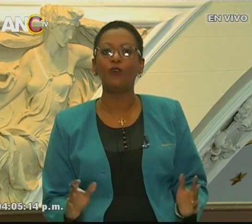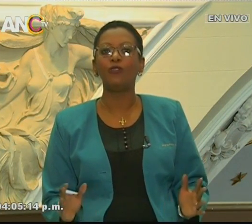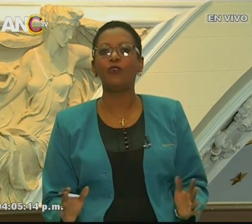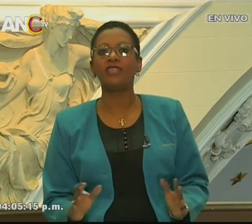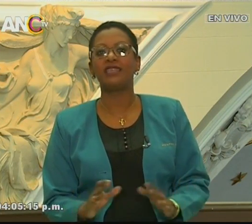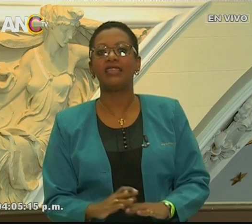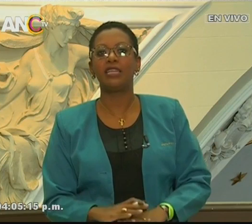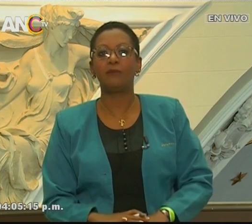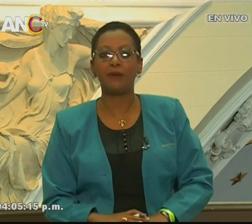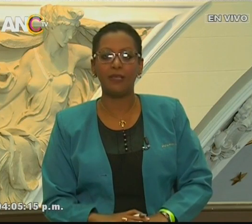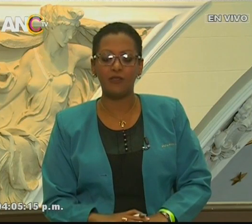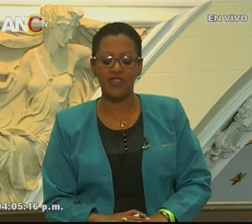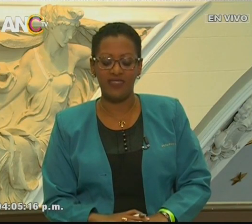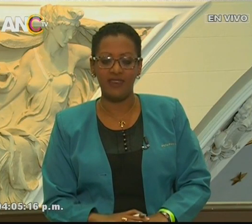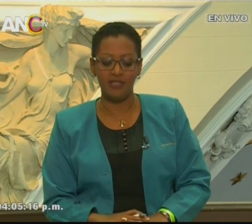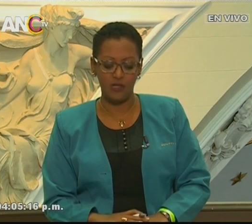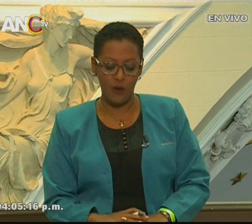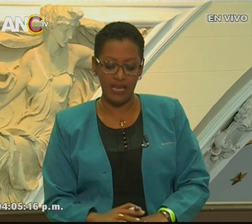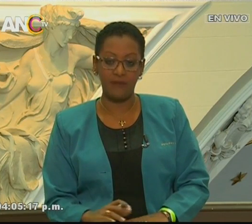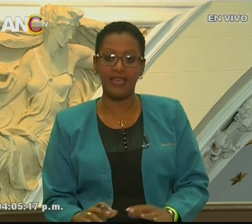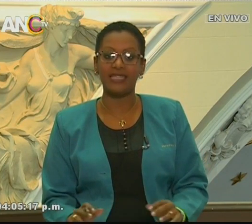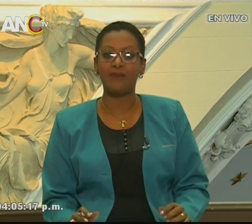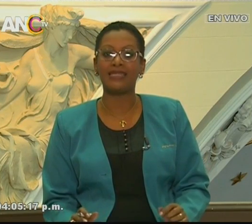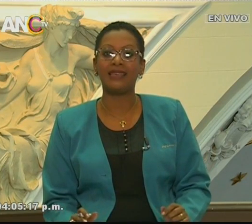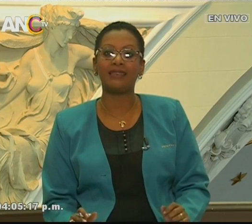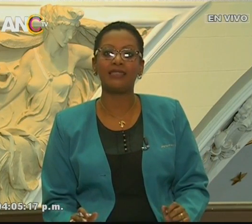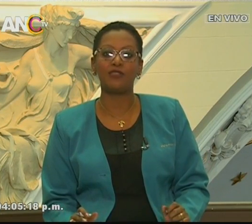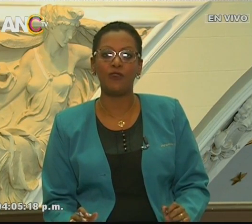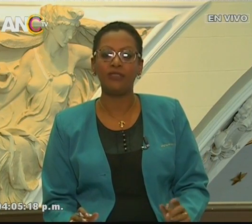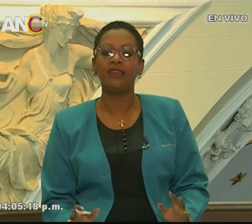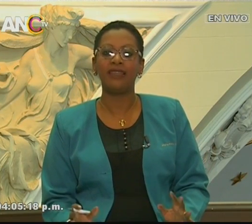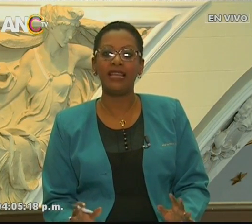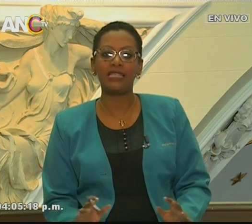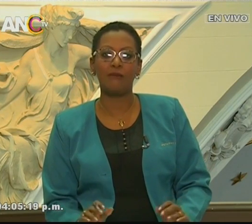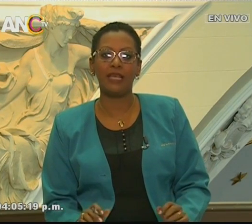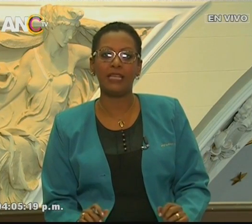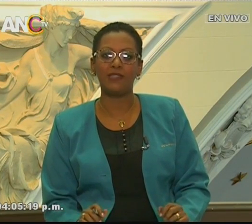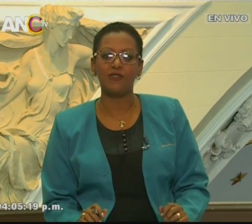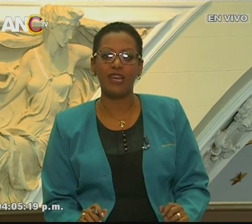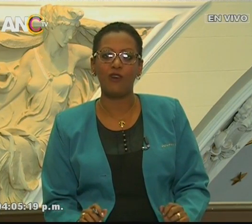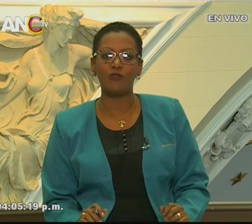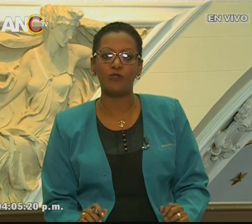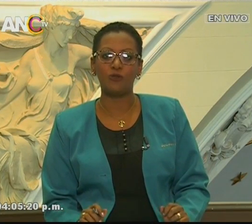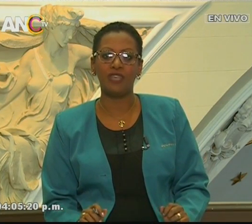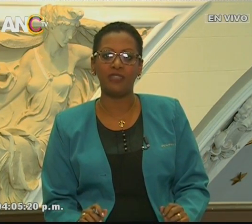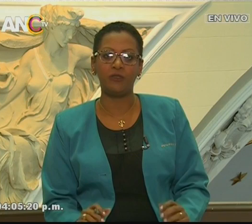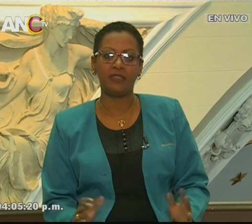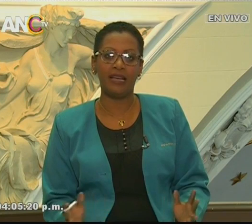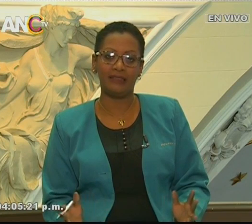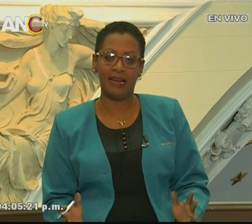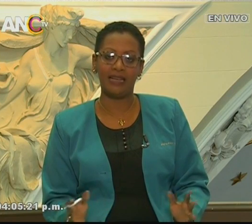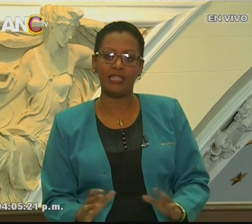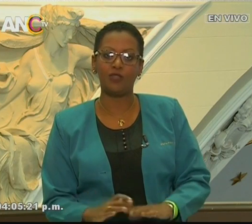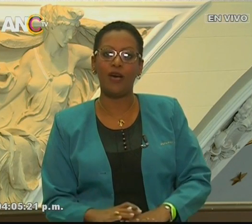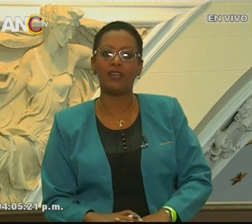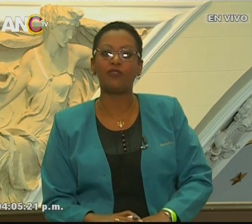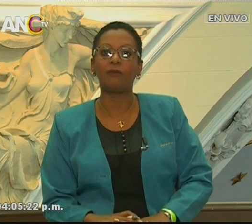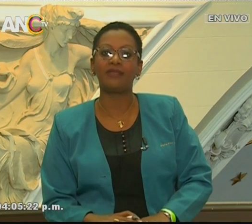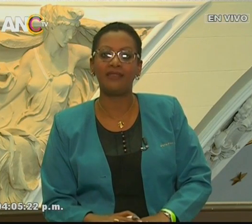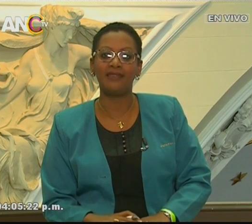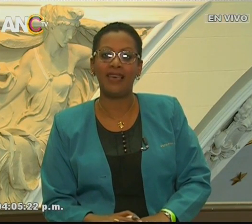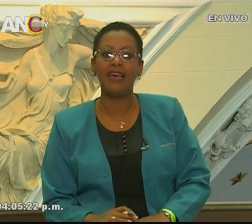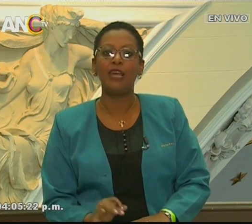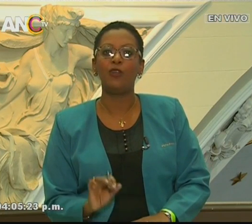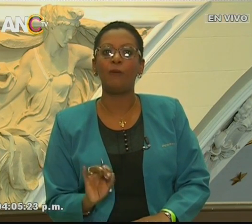Legislativo, donde se tiene previsto se dé inicio a la 26ª sesión de la Asamblea Nacional Constituyente, donde estarán haciendo acto